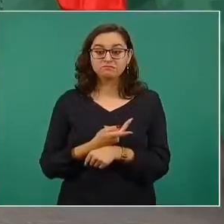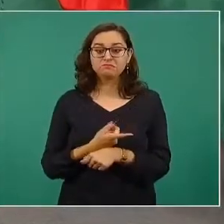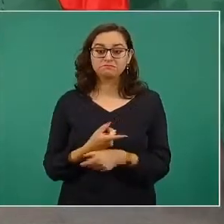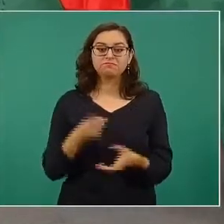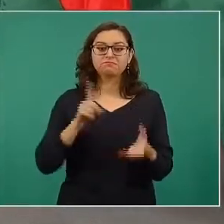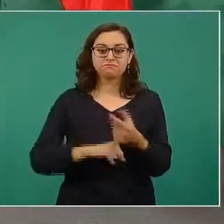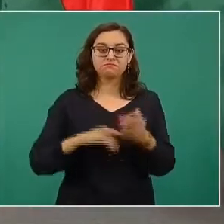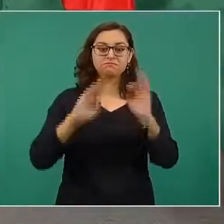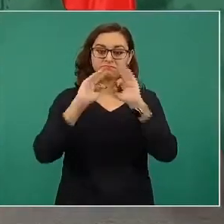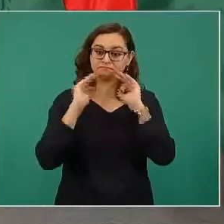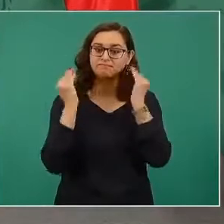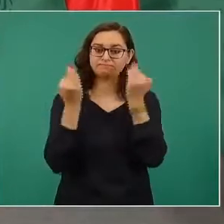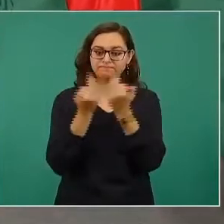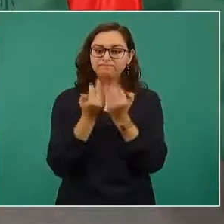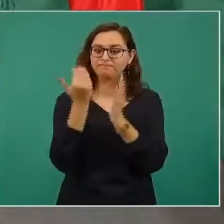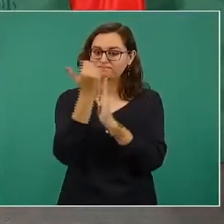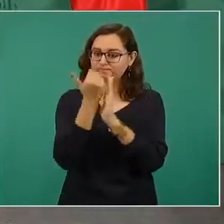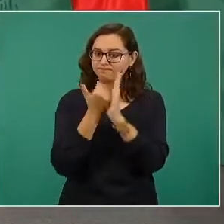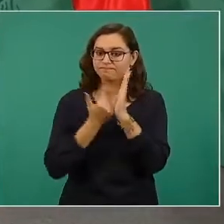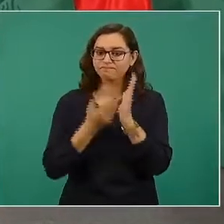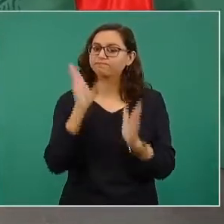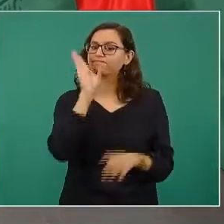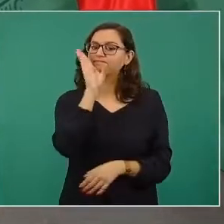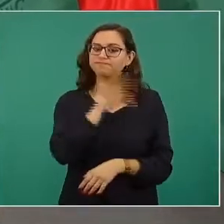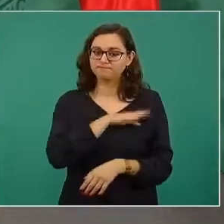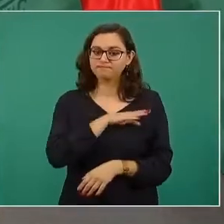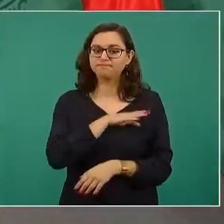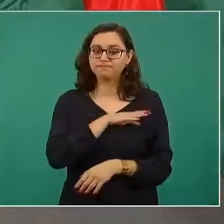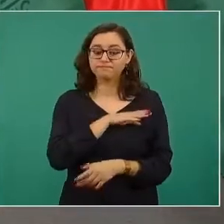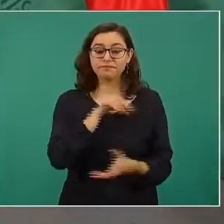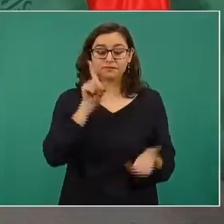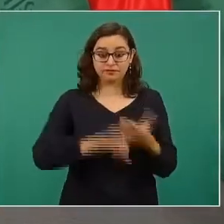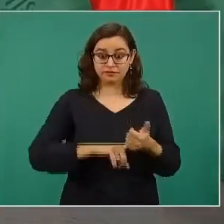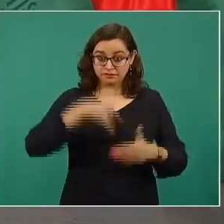formas y se les olvida el fondo.